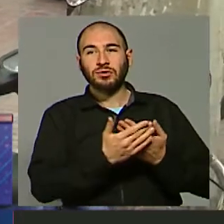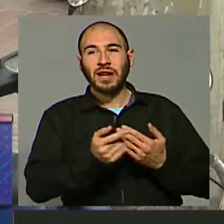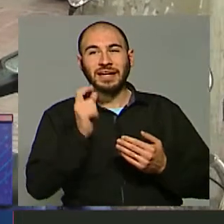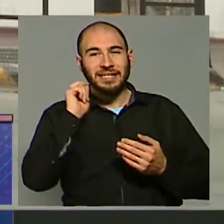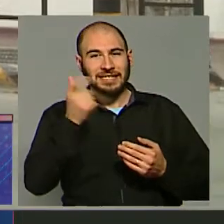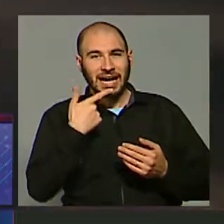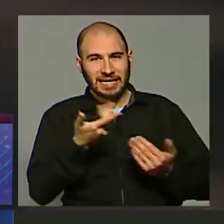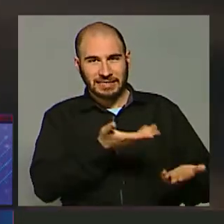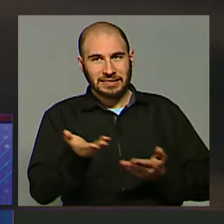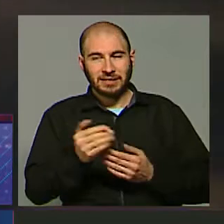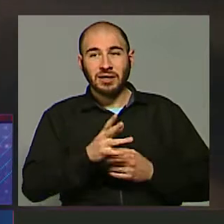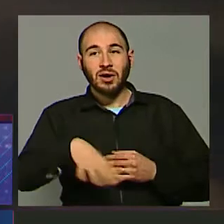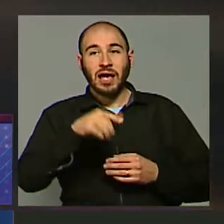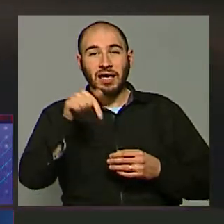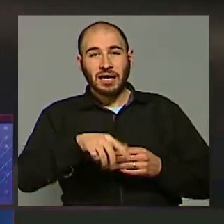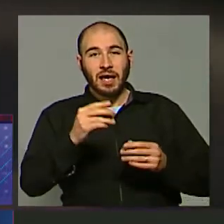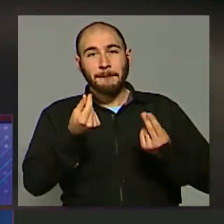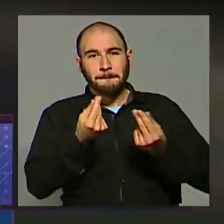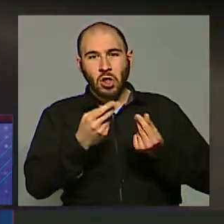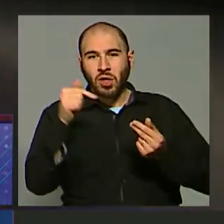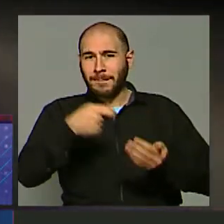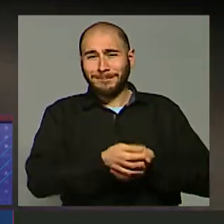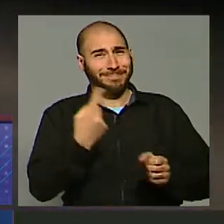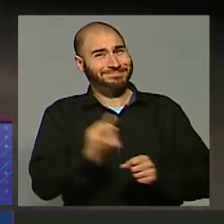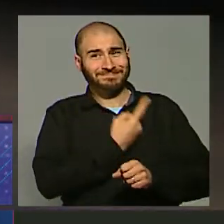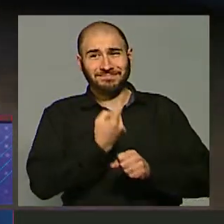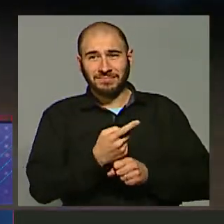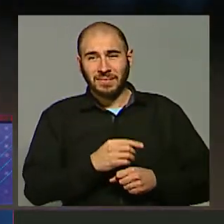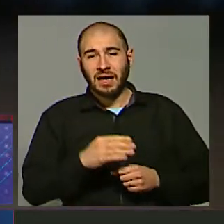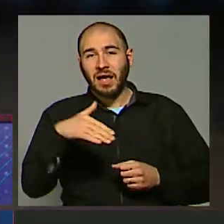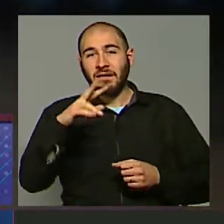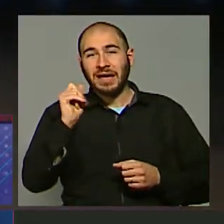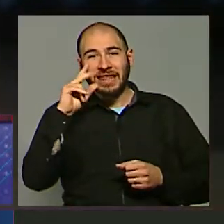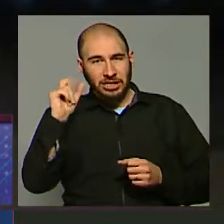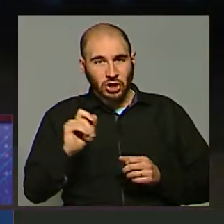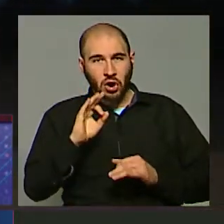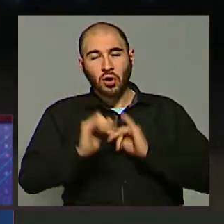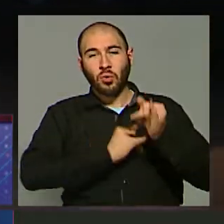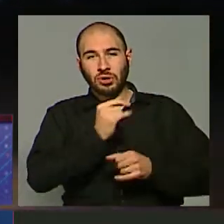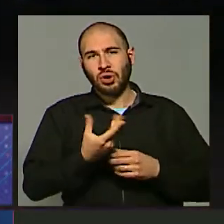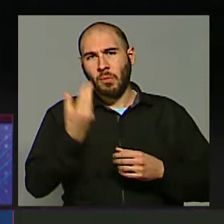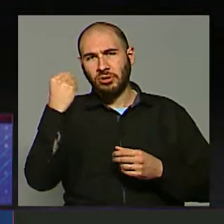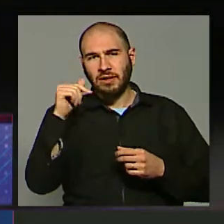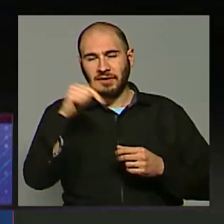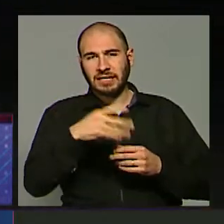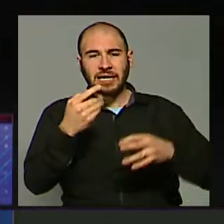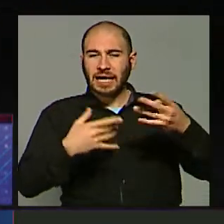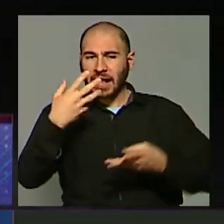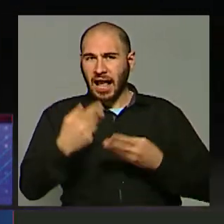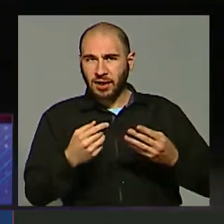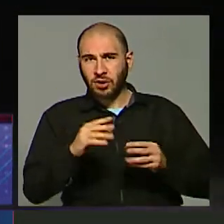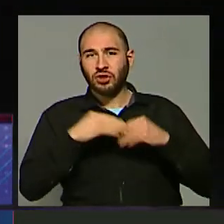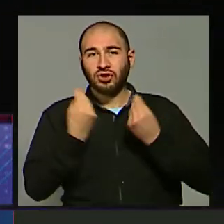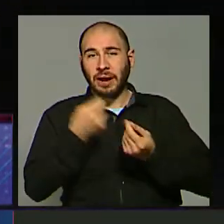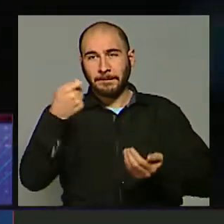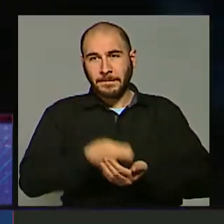del servicio, en donde los montos se vuelven impagables. Mario Vadillo sostuvo que en muchos casos el cálculo del total